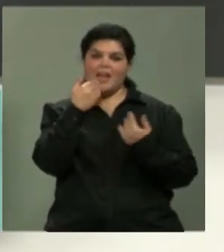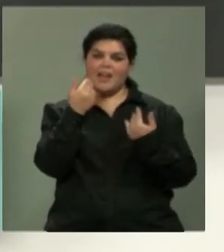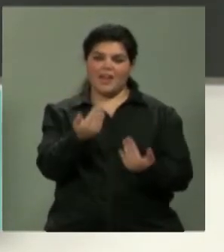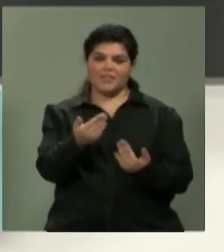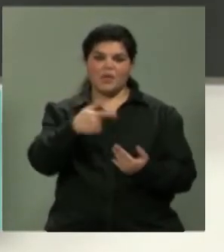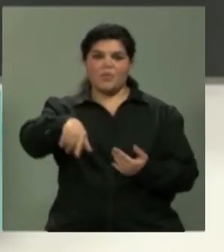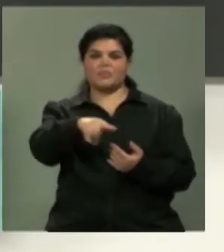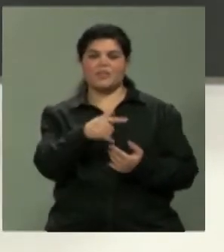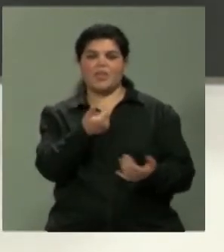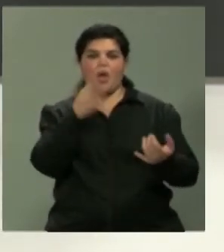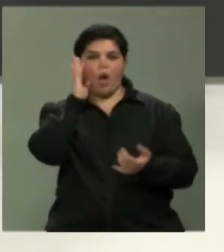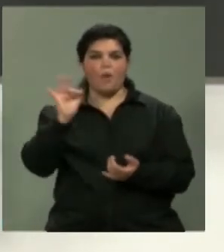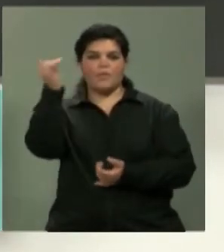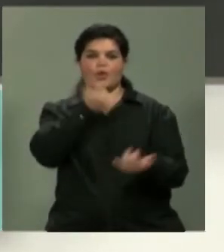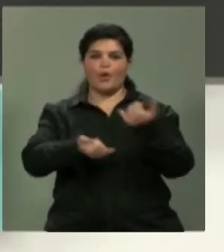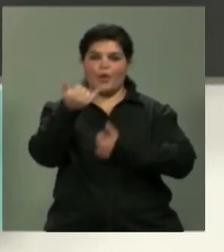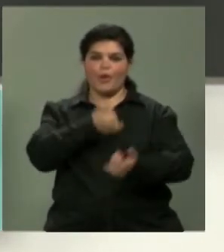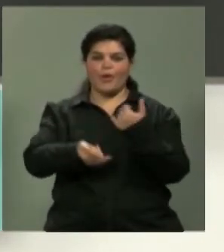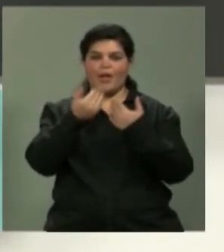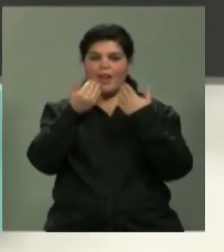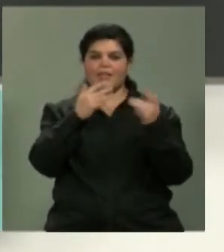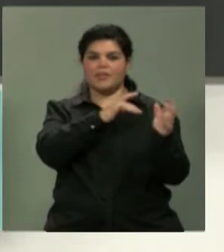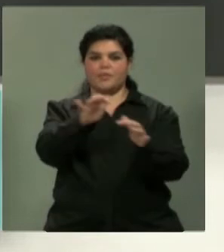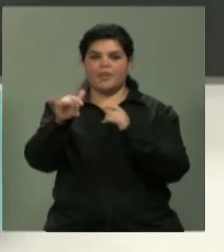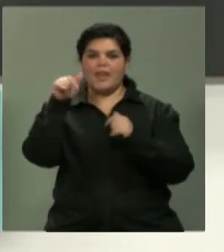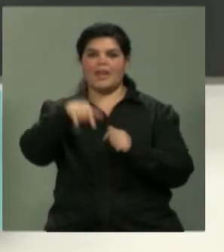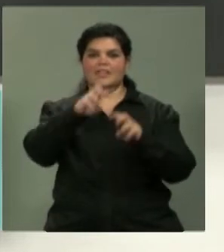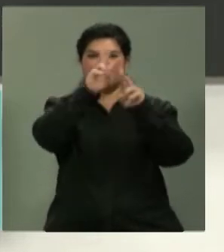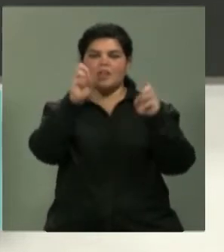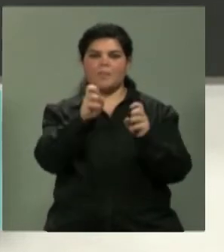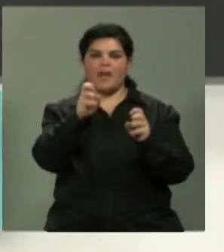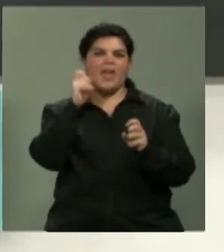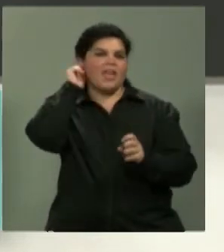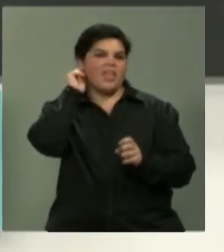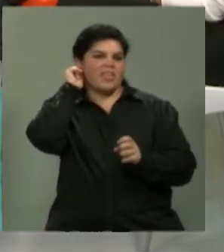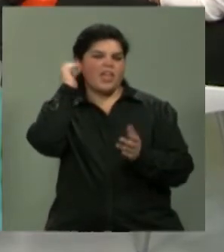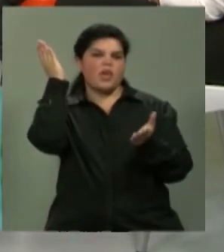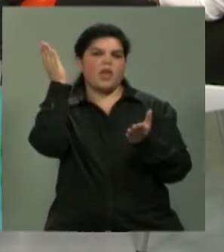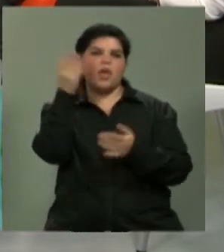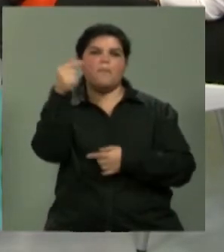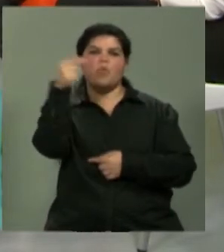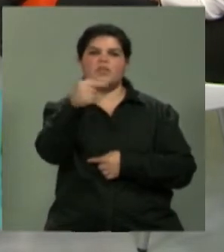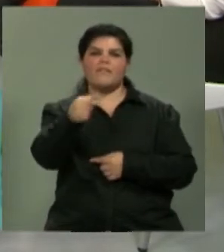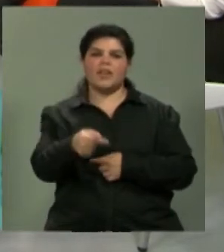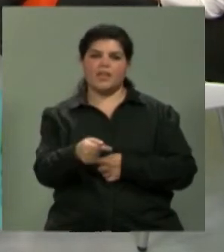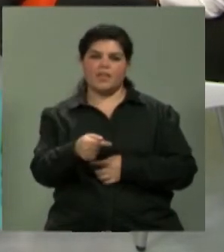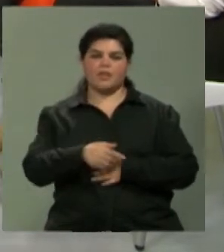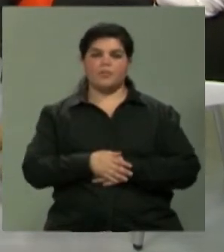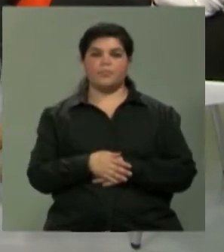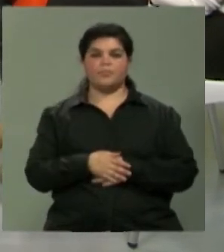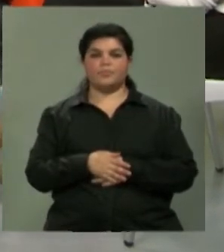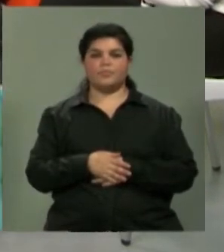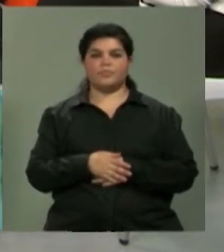también participando de este debate, en este caso de la edad de imputabilidad. Osvaldo, decinos eso que